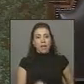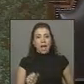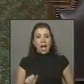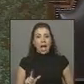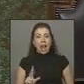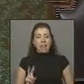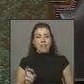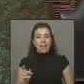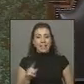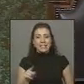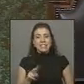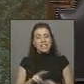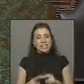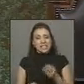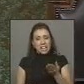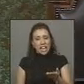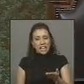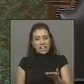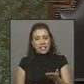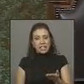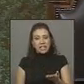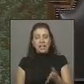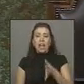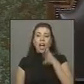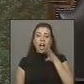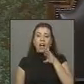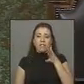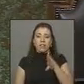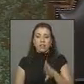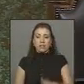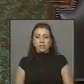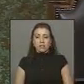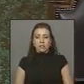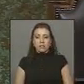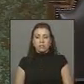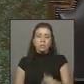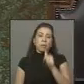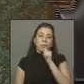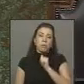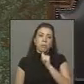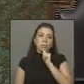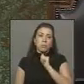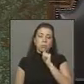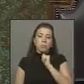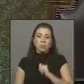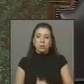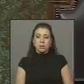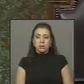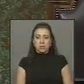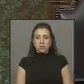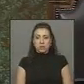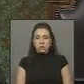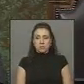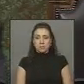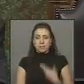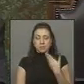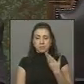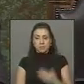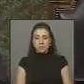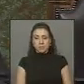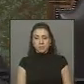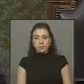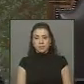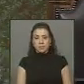Y esté tranquila, termine nomás su intervención porque ha tenido la paciencia y va cerrar en la sesión del día. Le ofrezco la palabra.